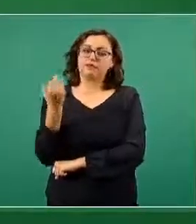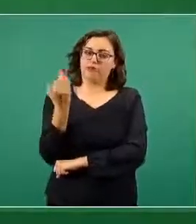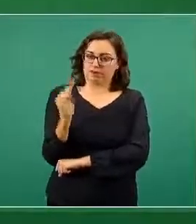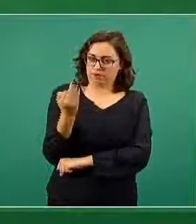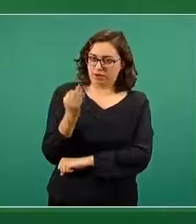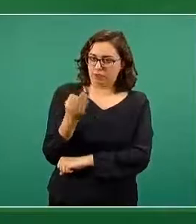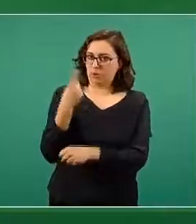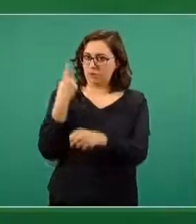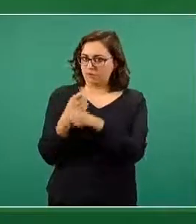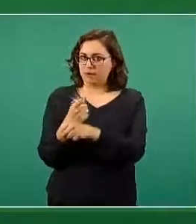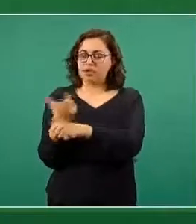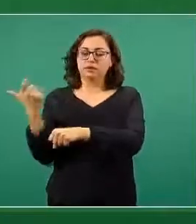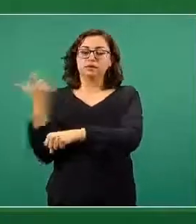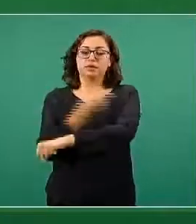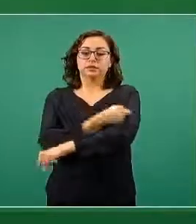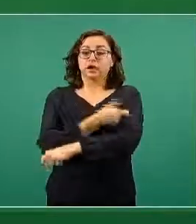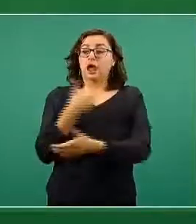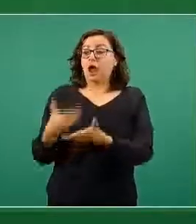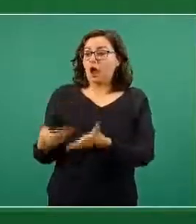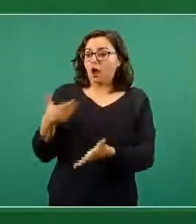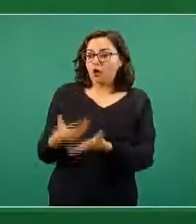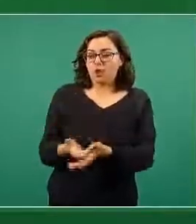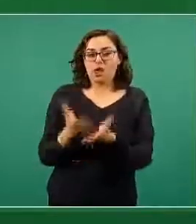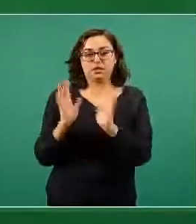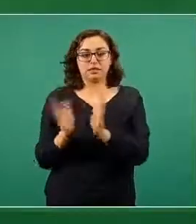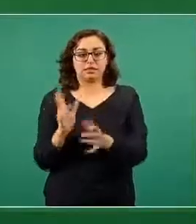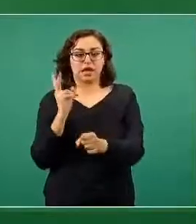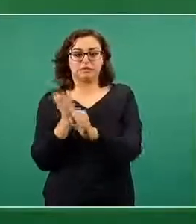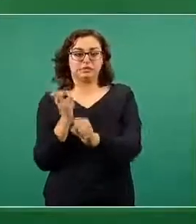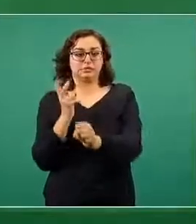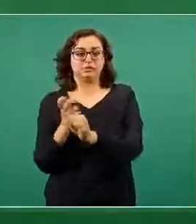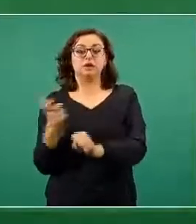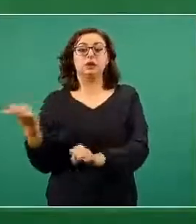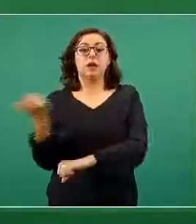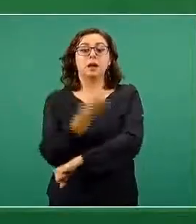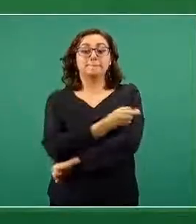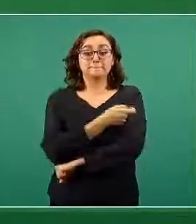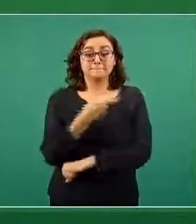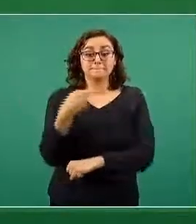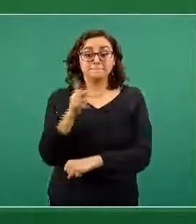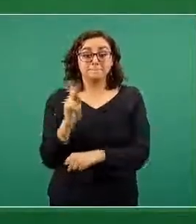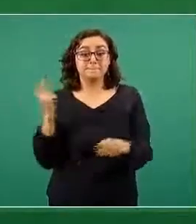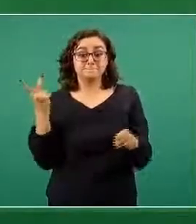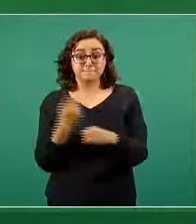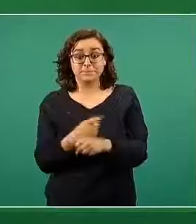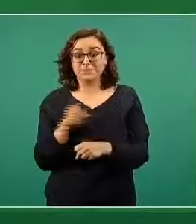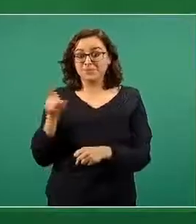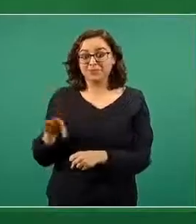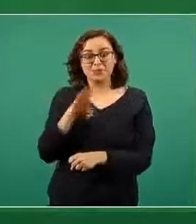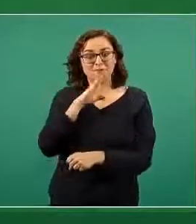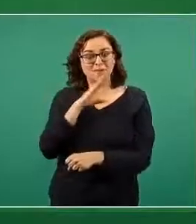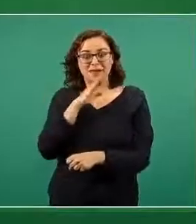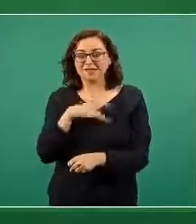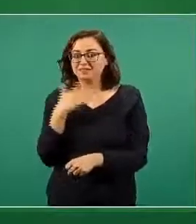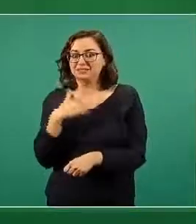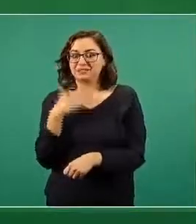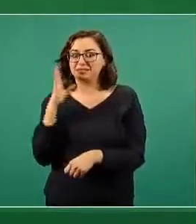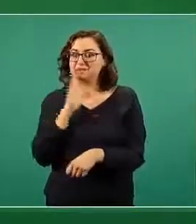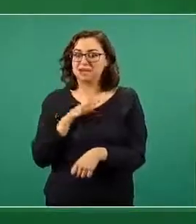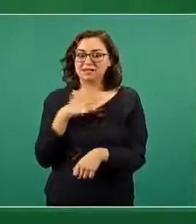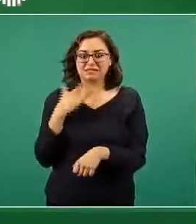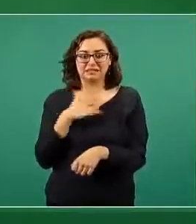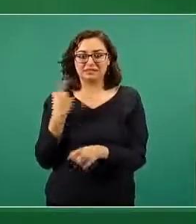febrero. Se supone que en estos días ya van a aplicar la segunda dosis, pero mi mamá trae todos los síntomas de COVID